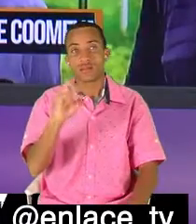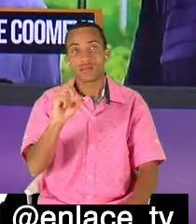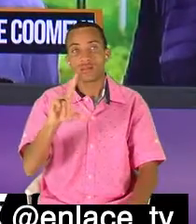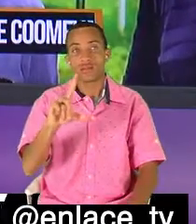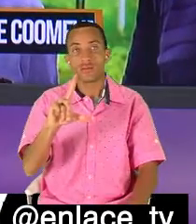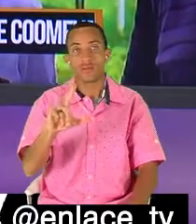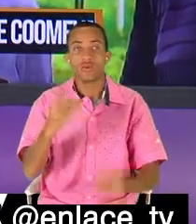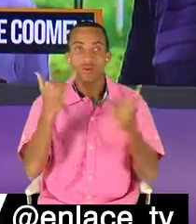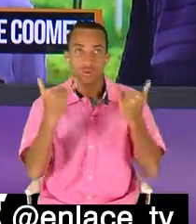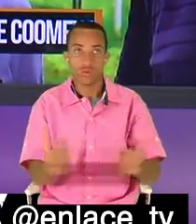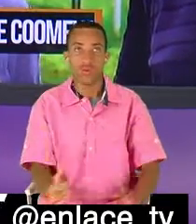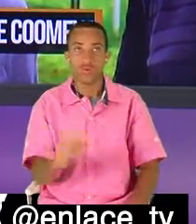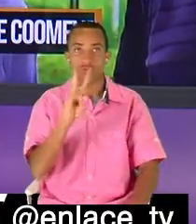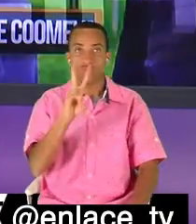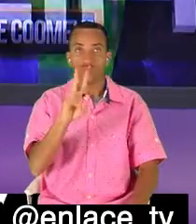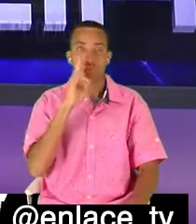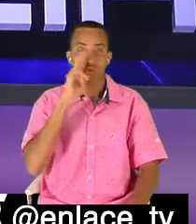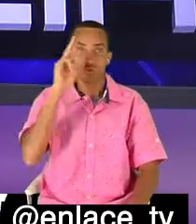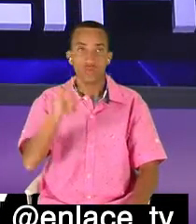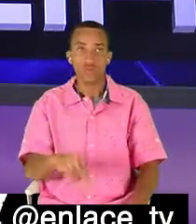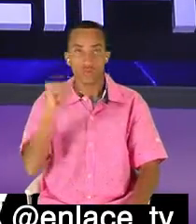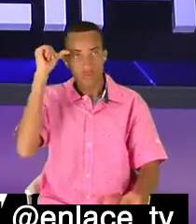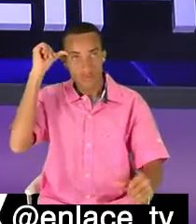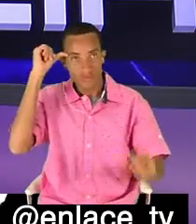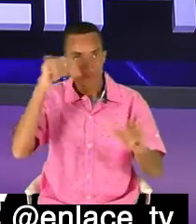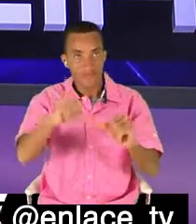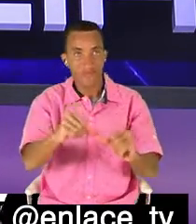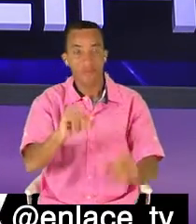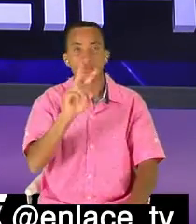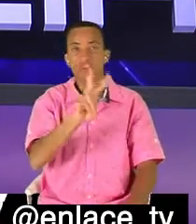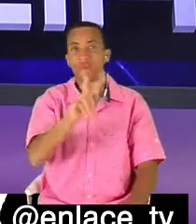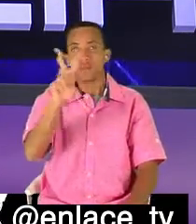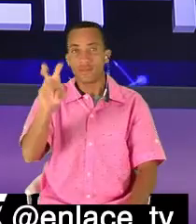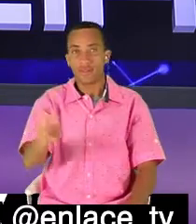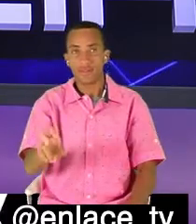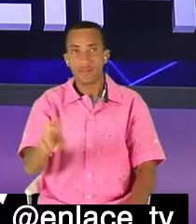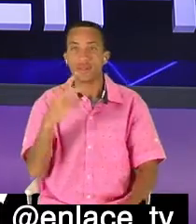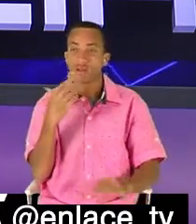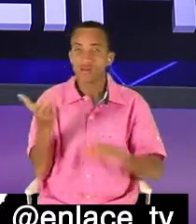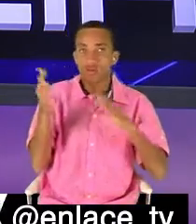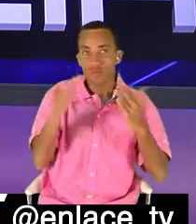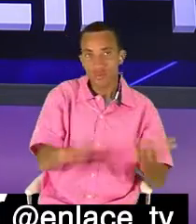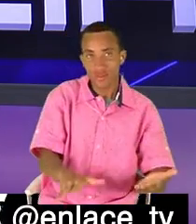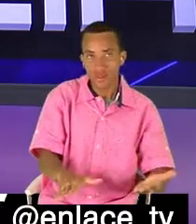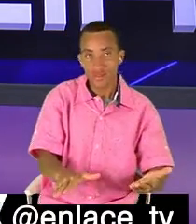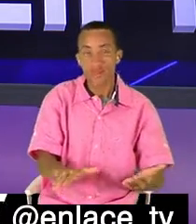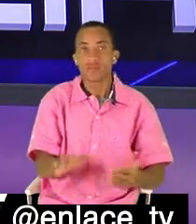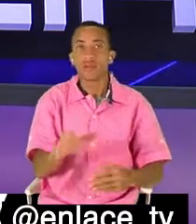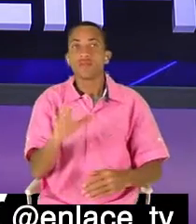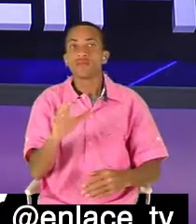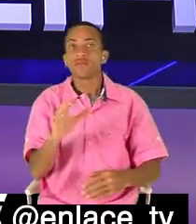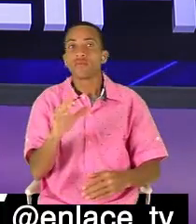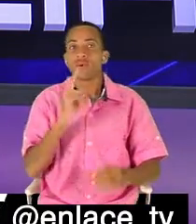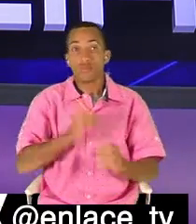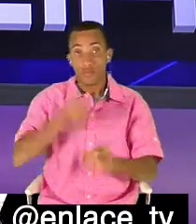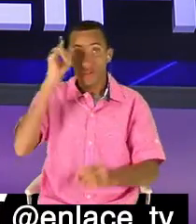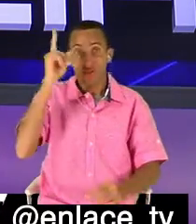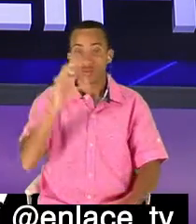Y hoy, 2 de junio, se conmemora el aniversario número 27 de la muerte del líder político Orlando Higuita. Sus familiares y